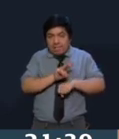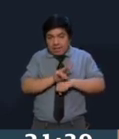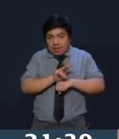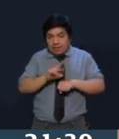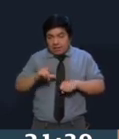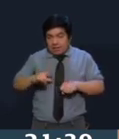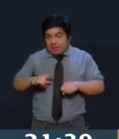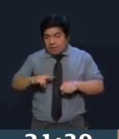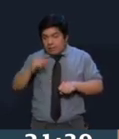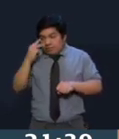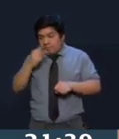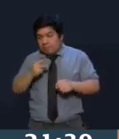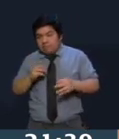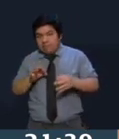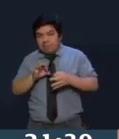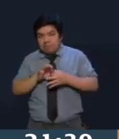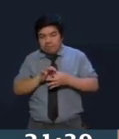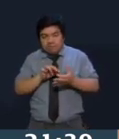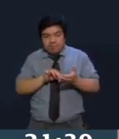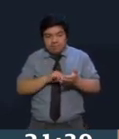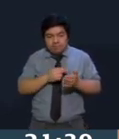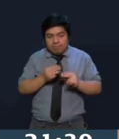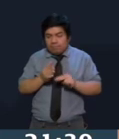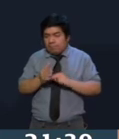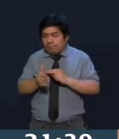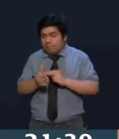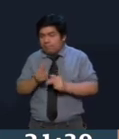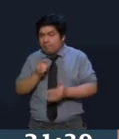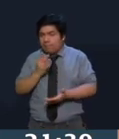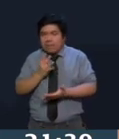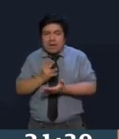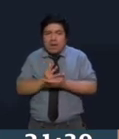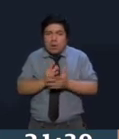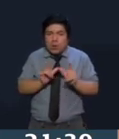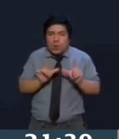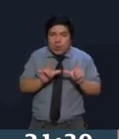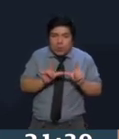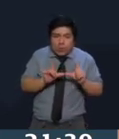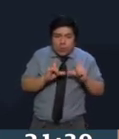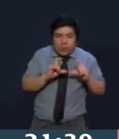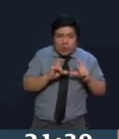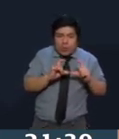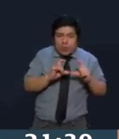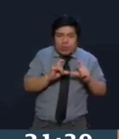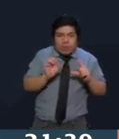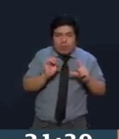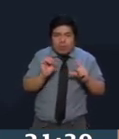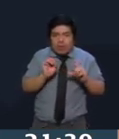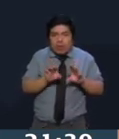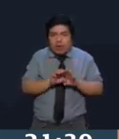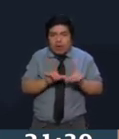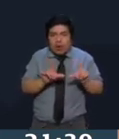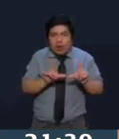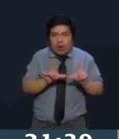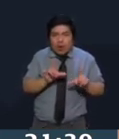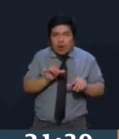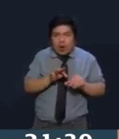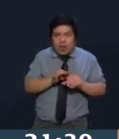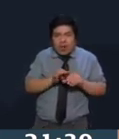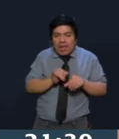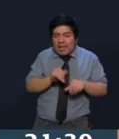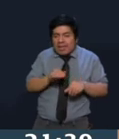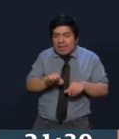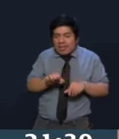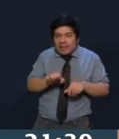de México está firmando convenio. Esa es la única tarjeta que se les entrega, no se les entrega una INE para que puedan votar